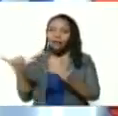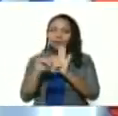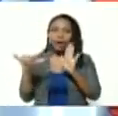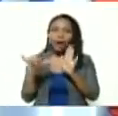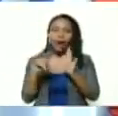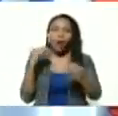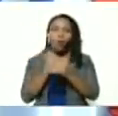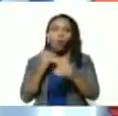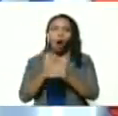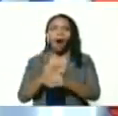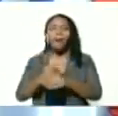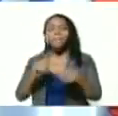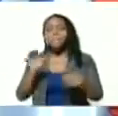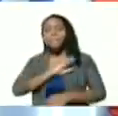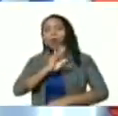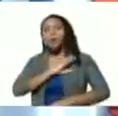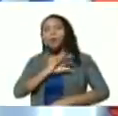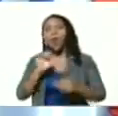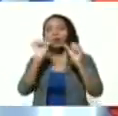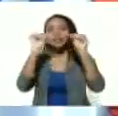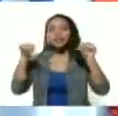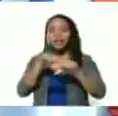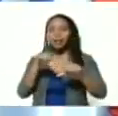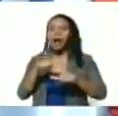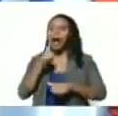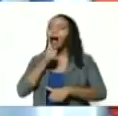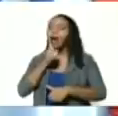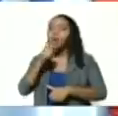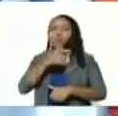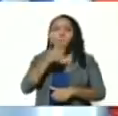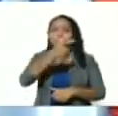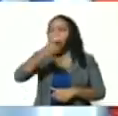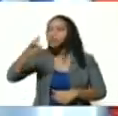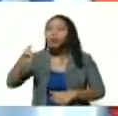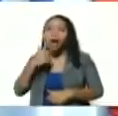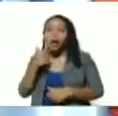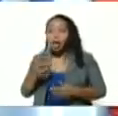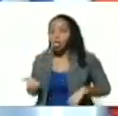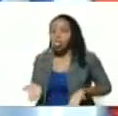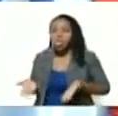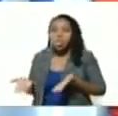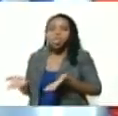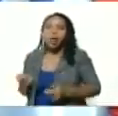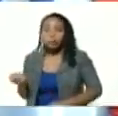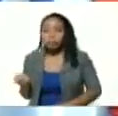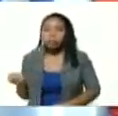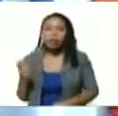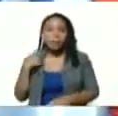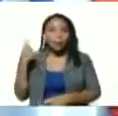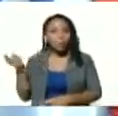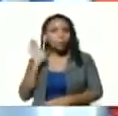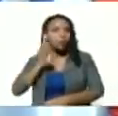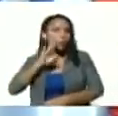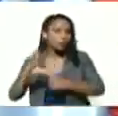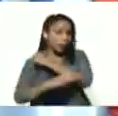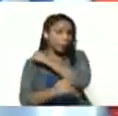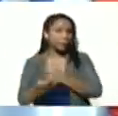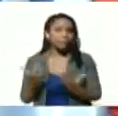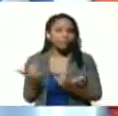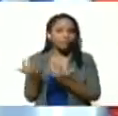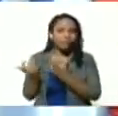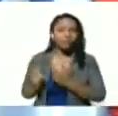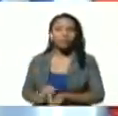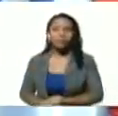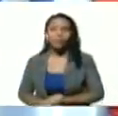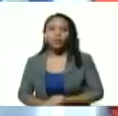en el propio sistema de justicia alguien que lo aliente a ello. un juez,